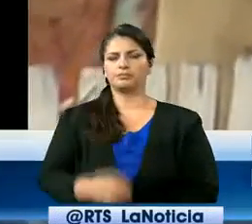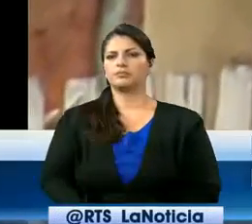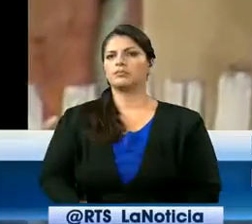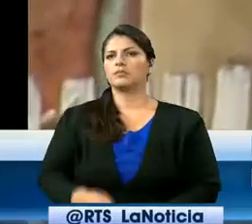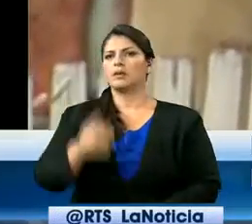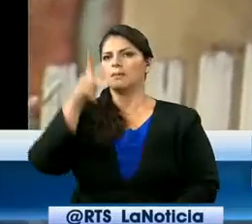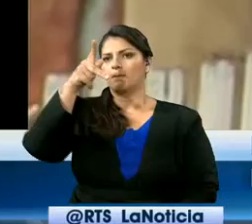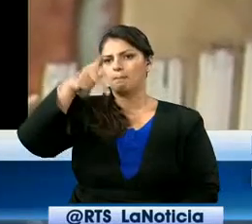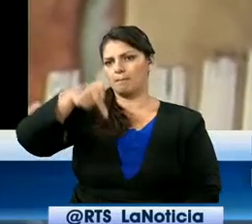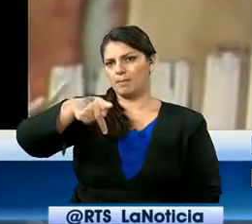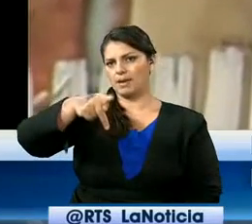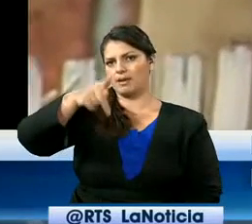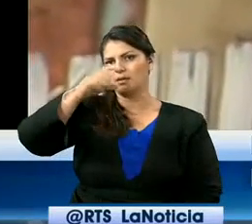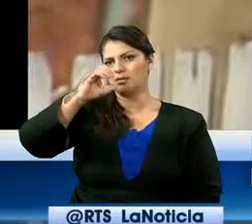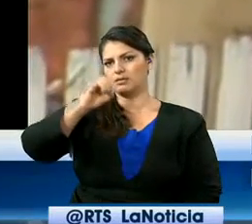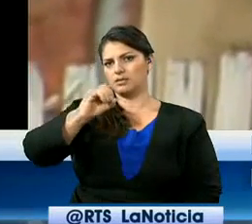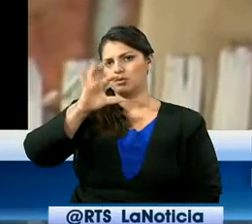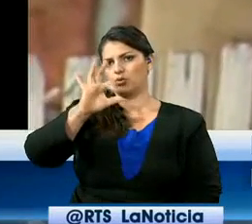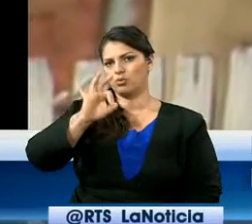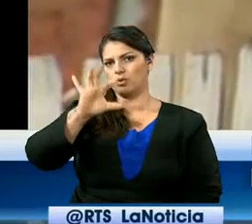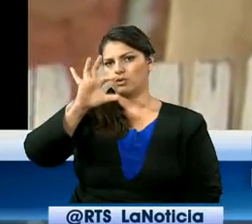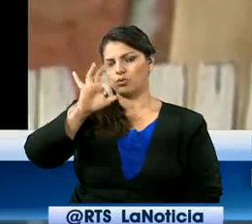el